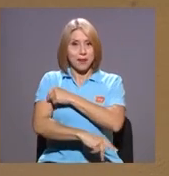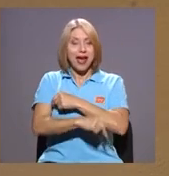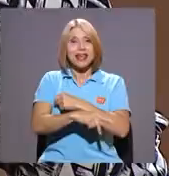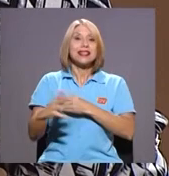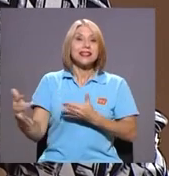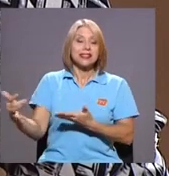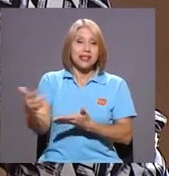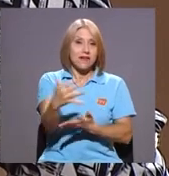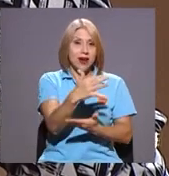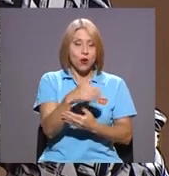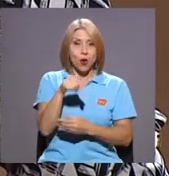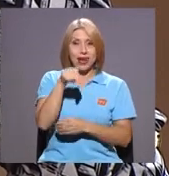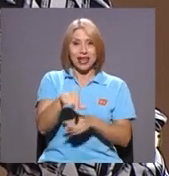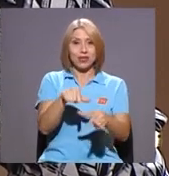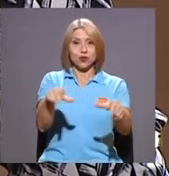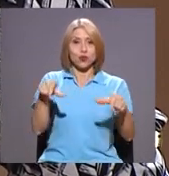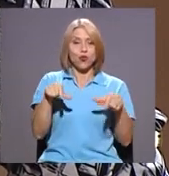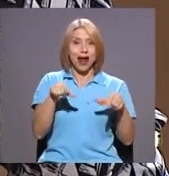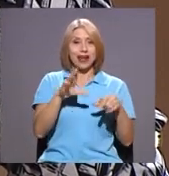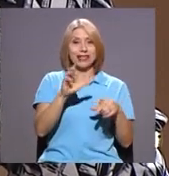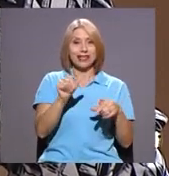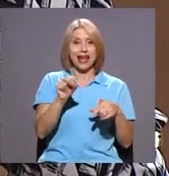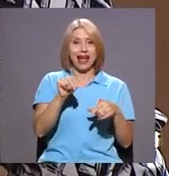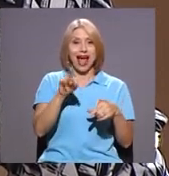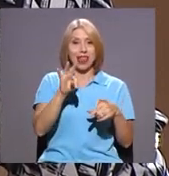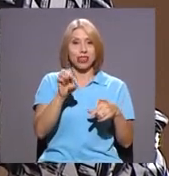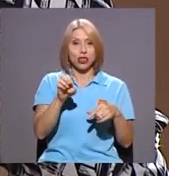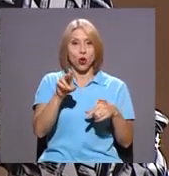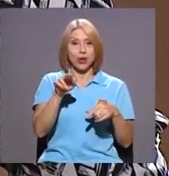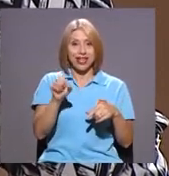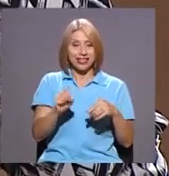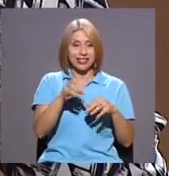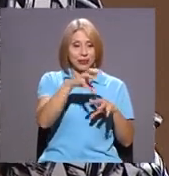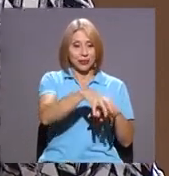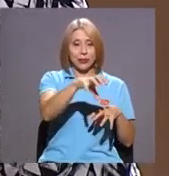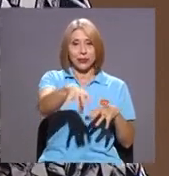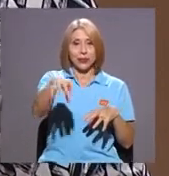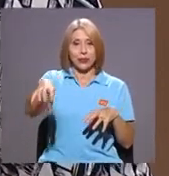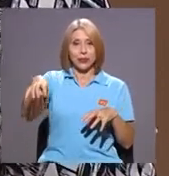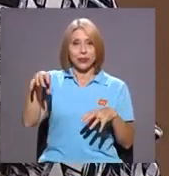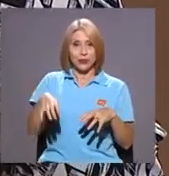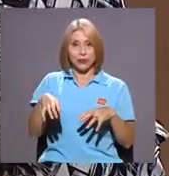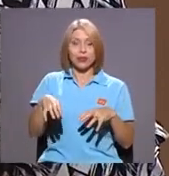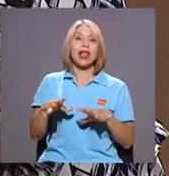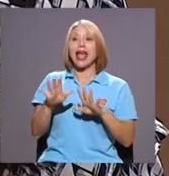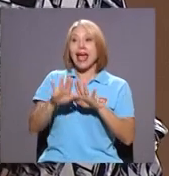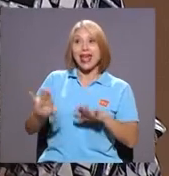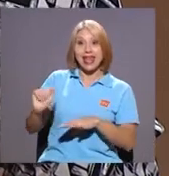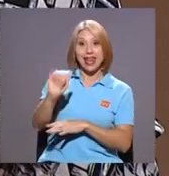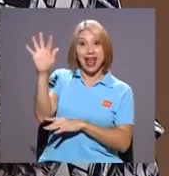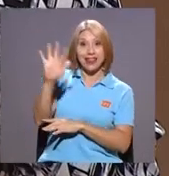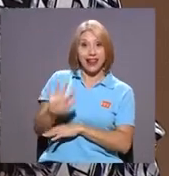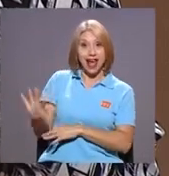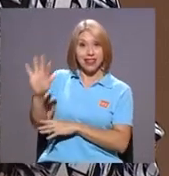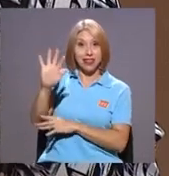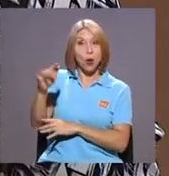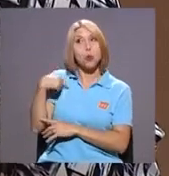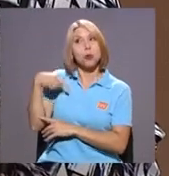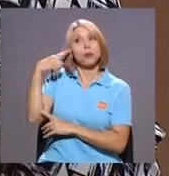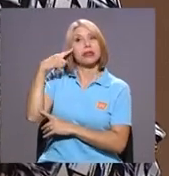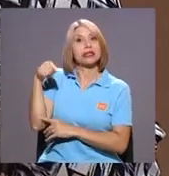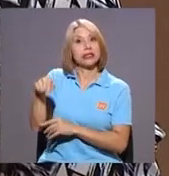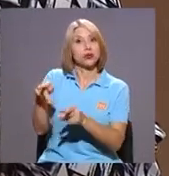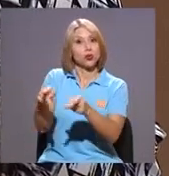ámbitos. Los cantones del Atlántico, que uno esperaría calienticos y